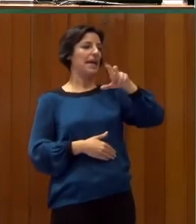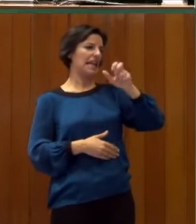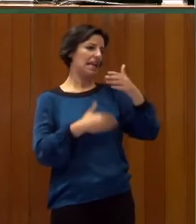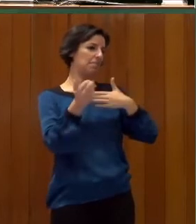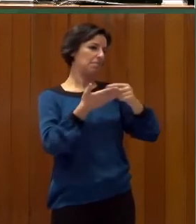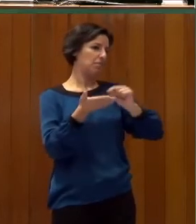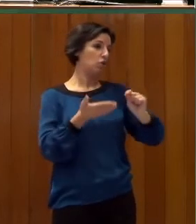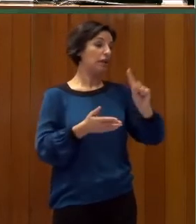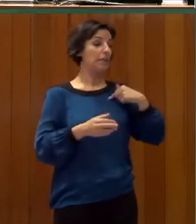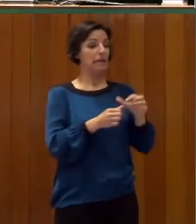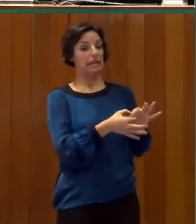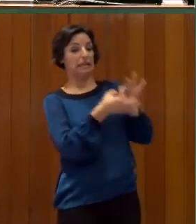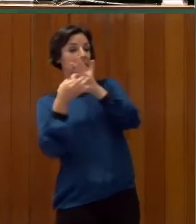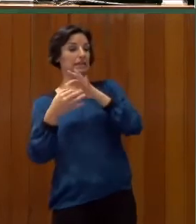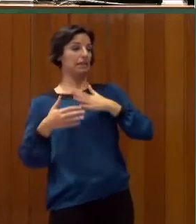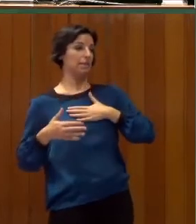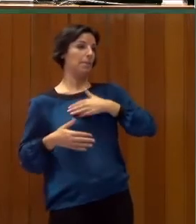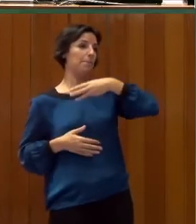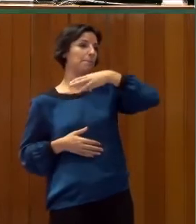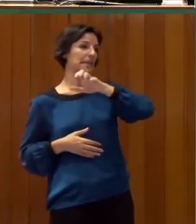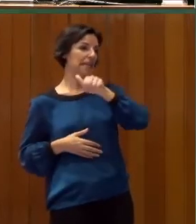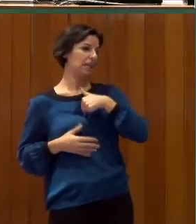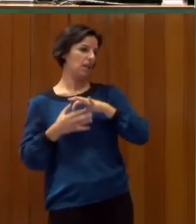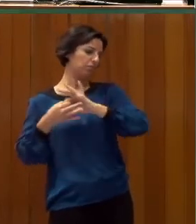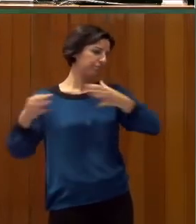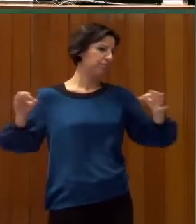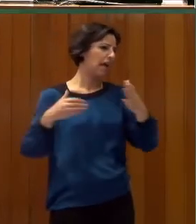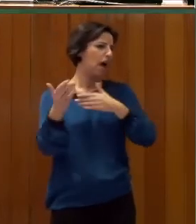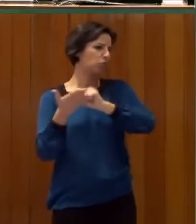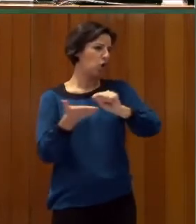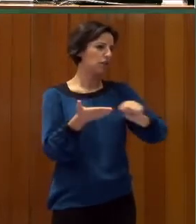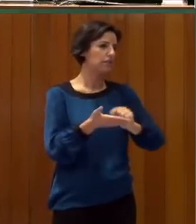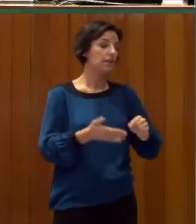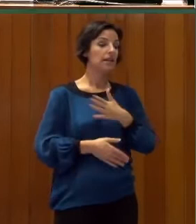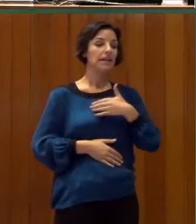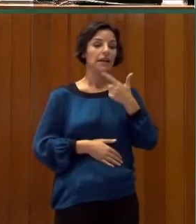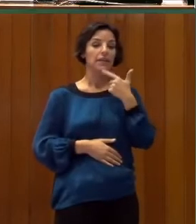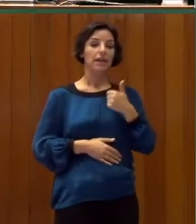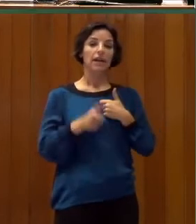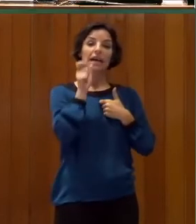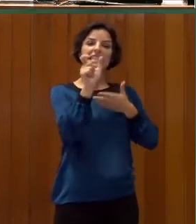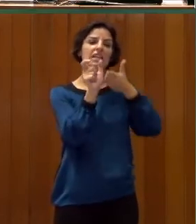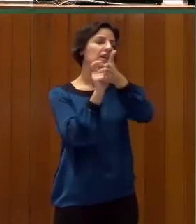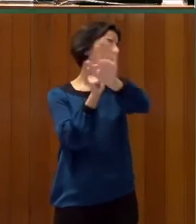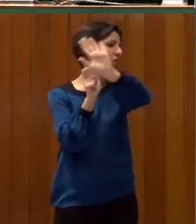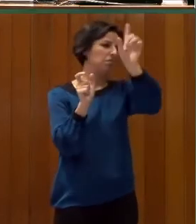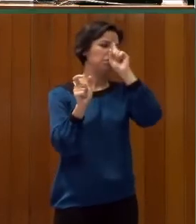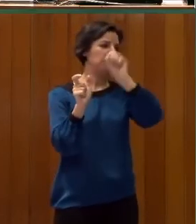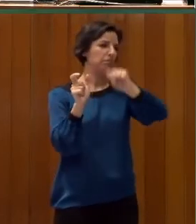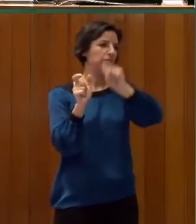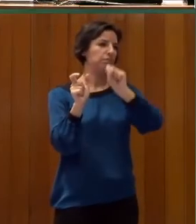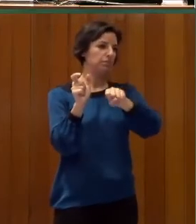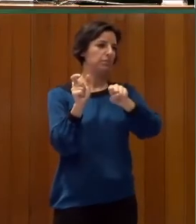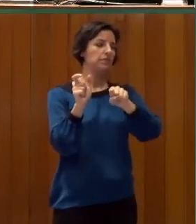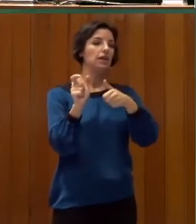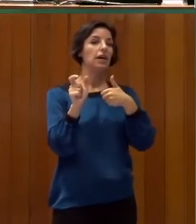Mead. Consiste en responder el color del estímulo ignorando el significado semántico. Dura unos 4 minutos